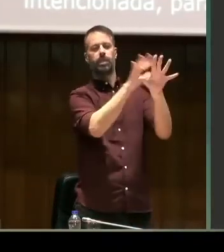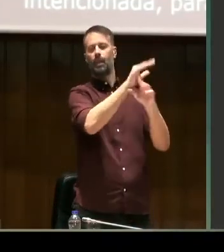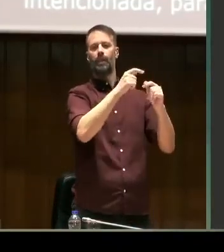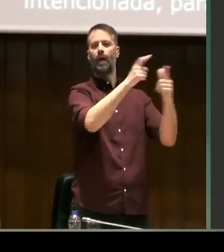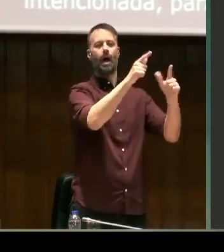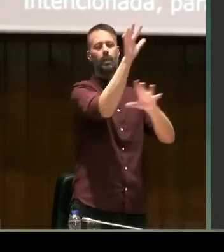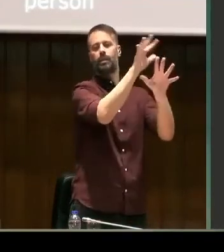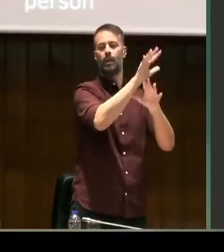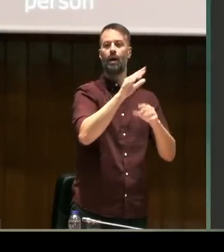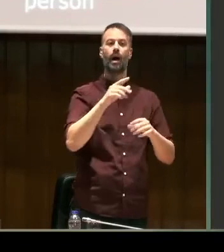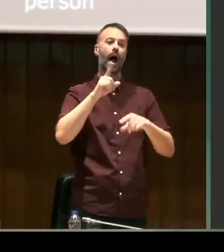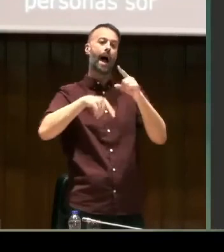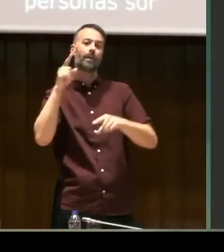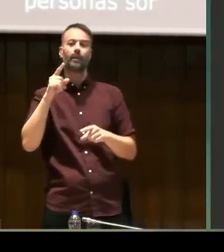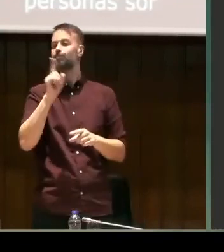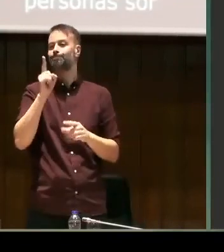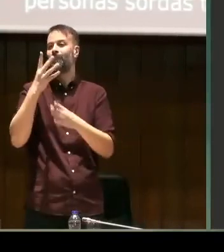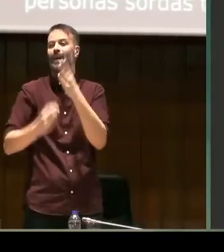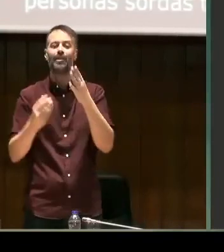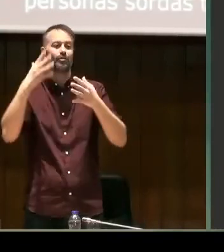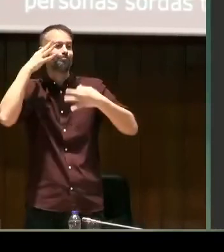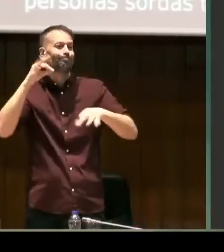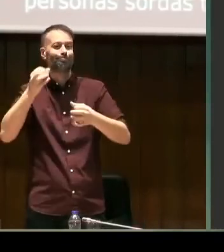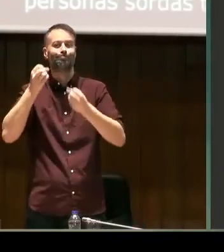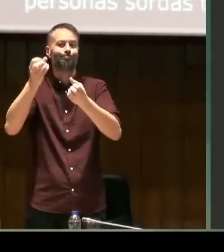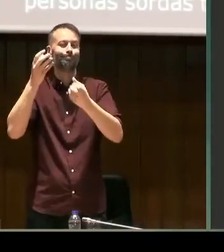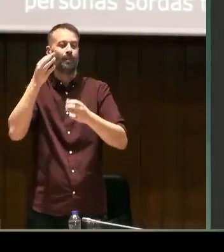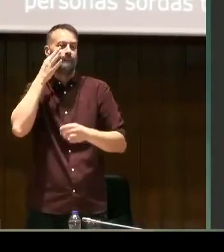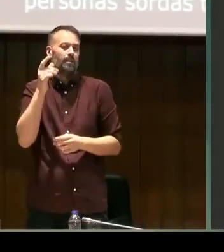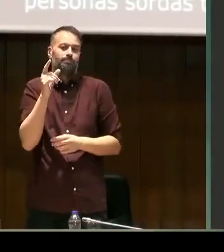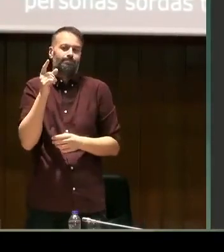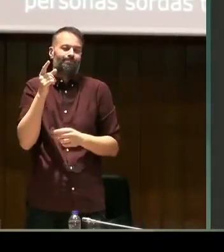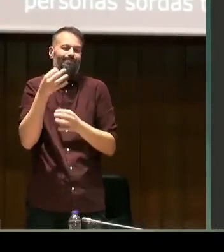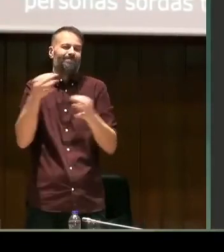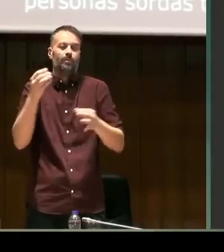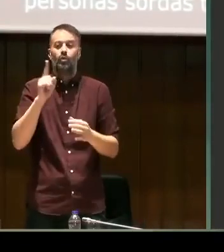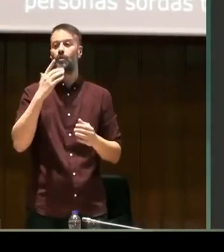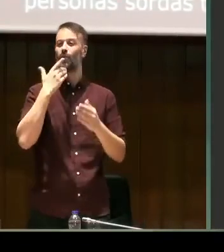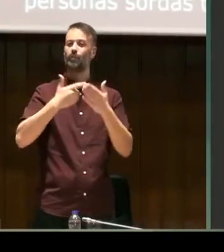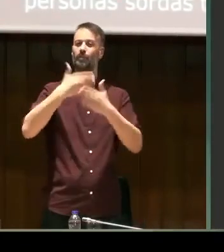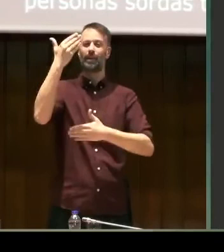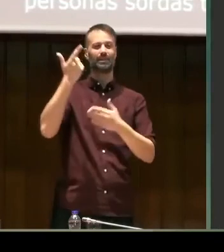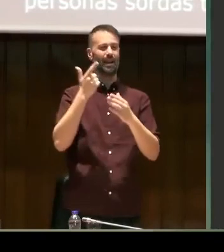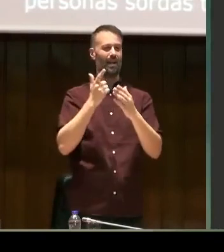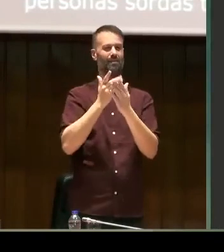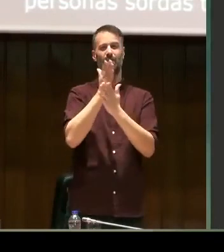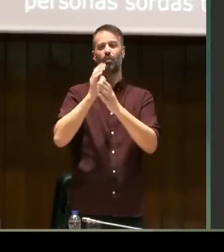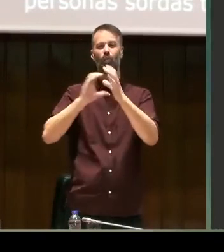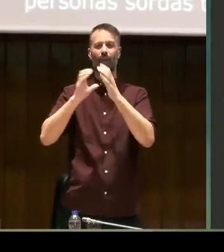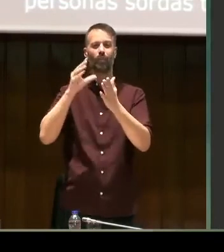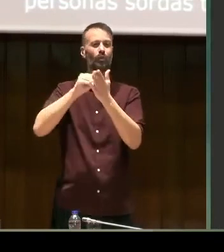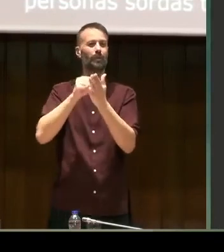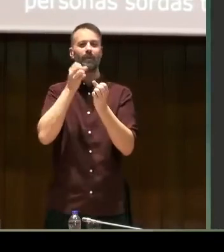digo, hay mensajes que intencionadamente quieren crear confusión y a veces simplemente son erratas o errores de